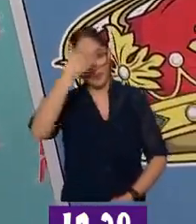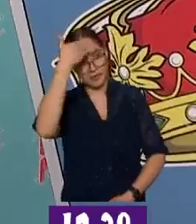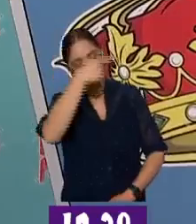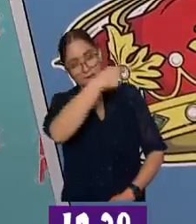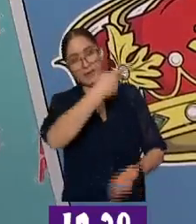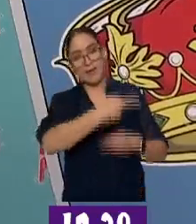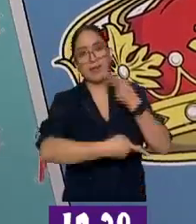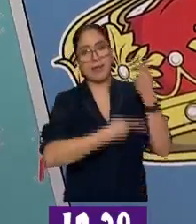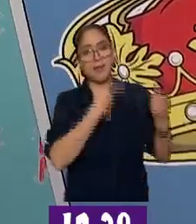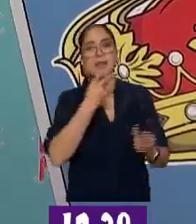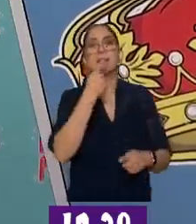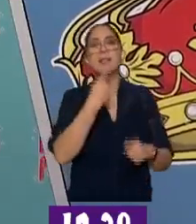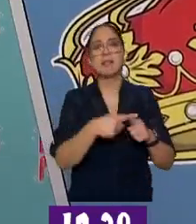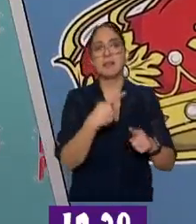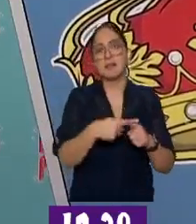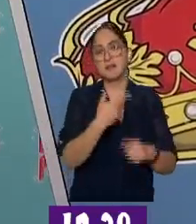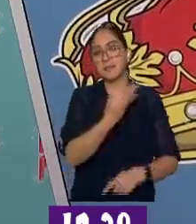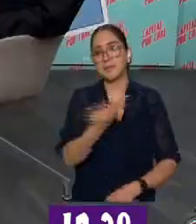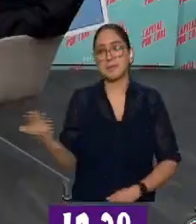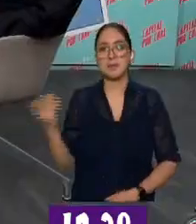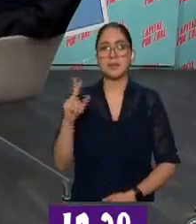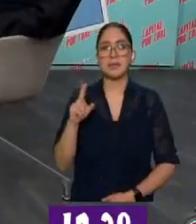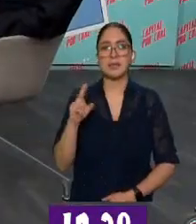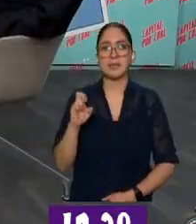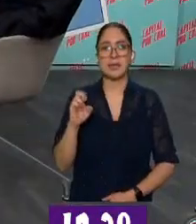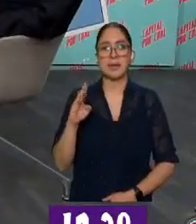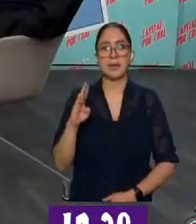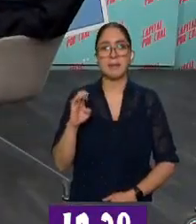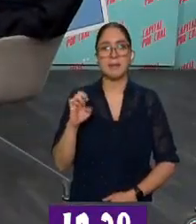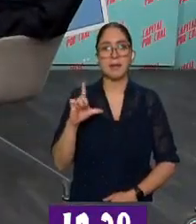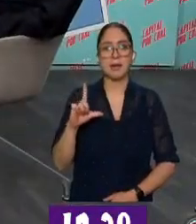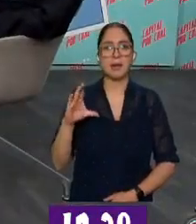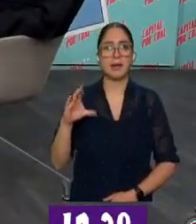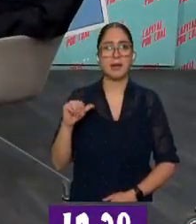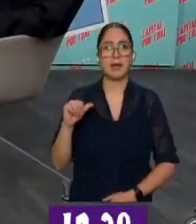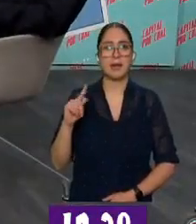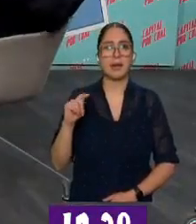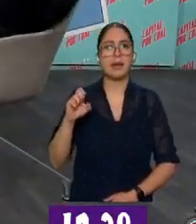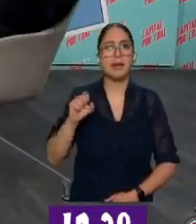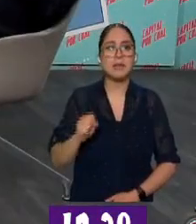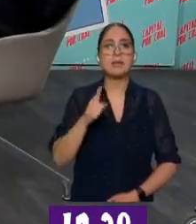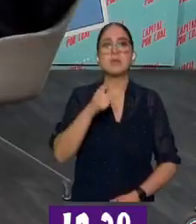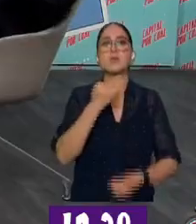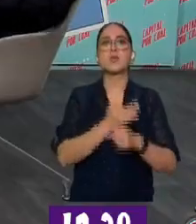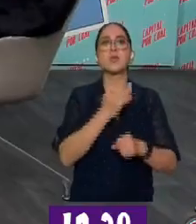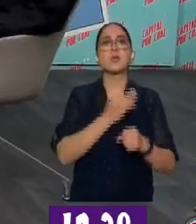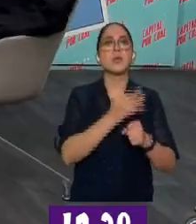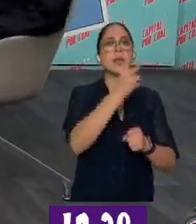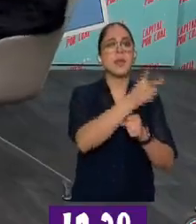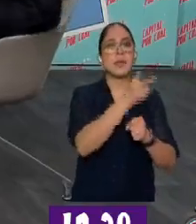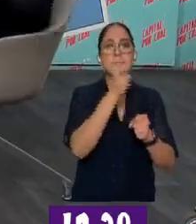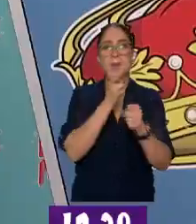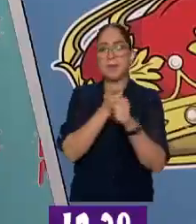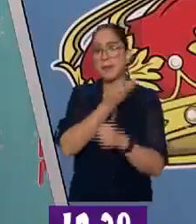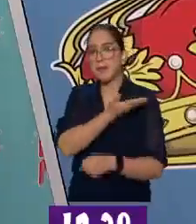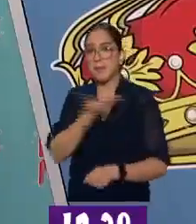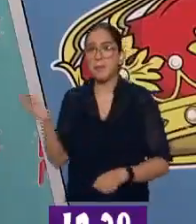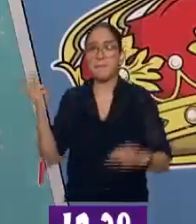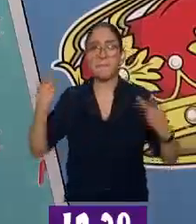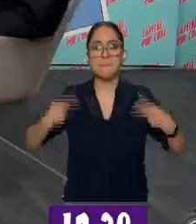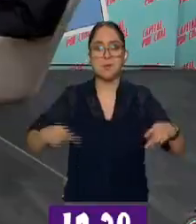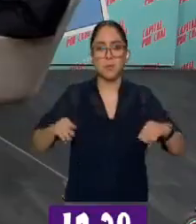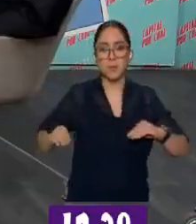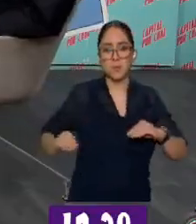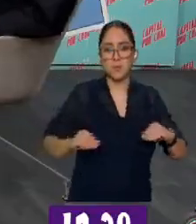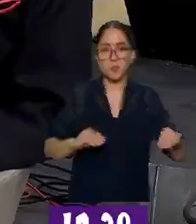trata nada más y nada menos que de los Rebel Cats, que andan invocando al rey para armar un show que nos pondrá a todos a mover la pelvis. Hola.